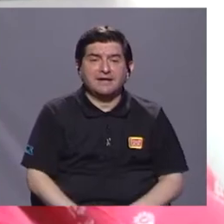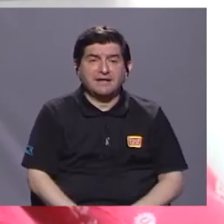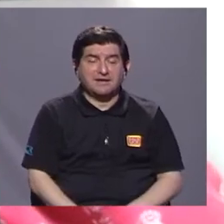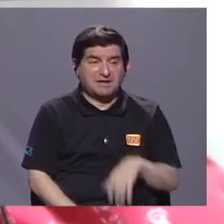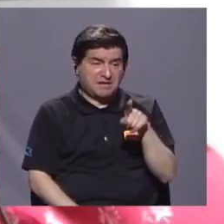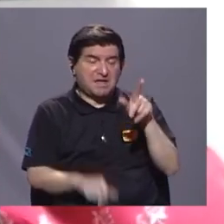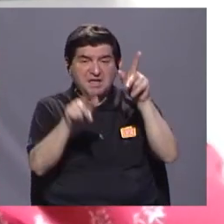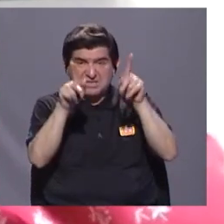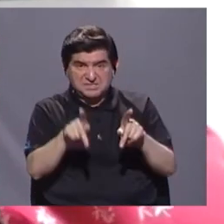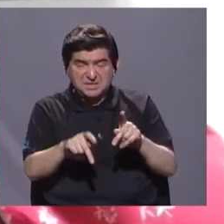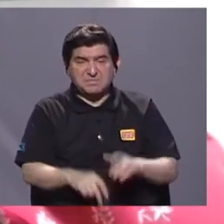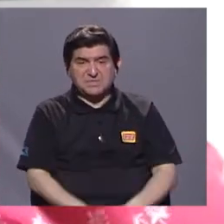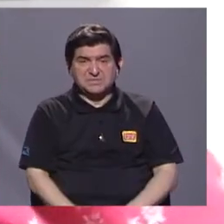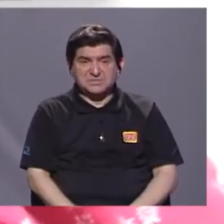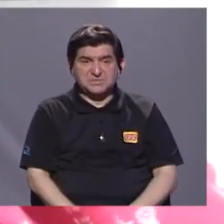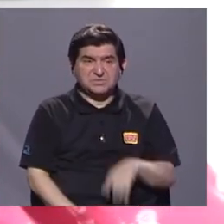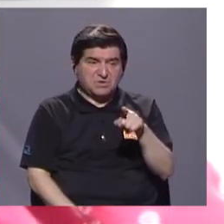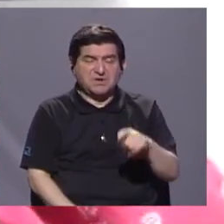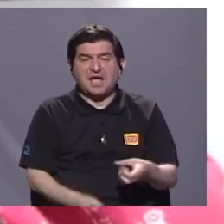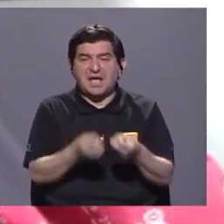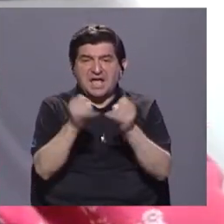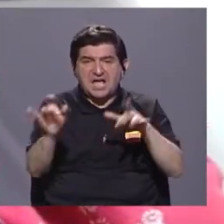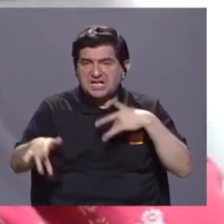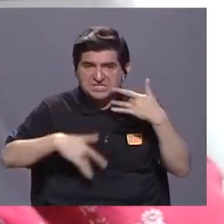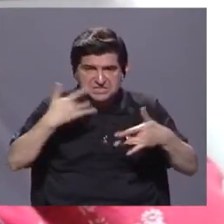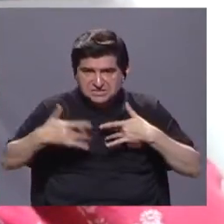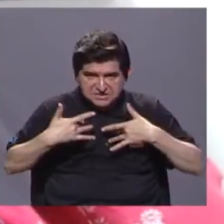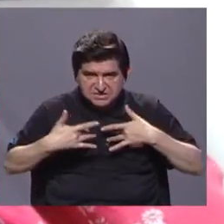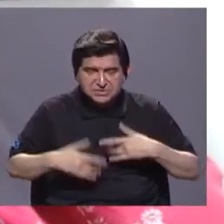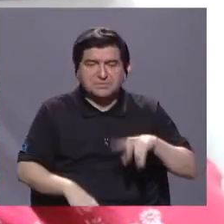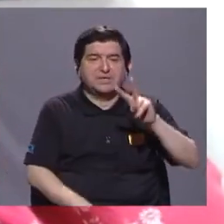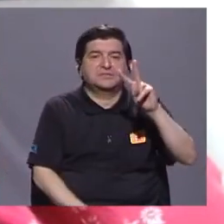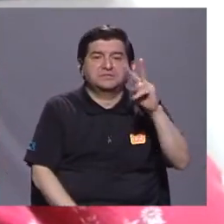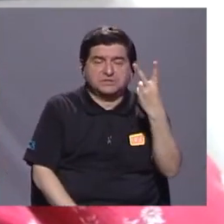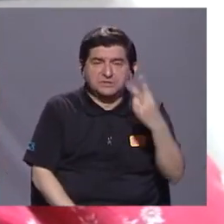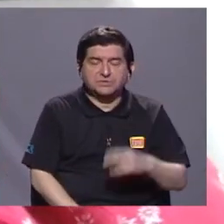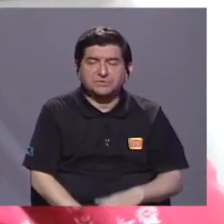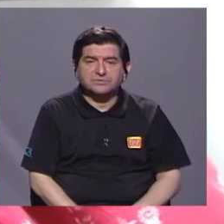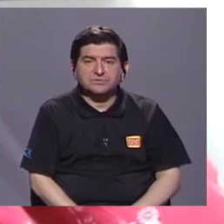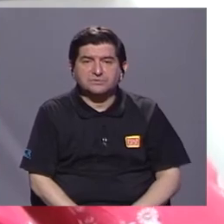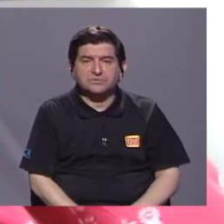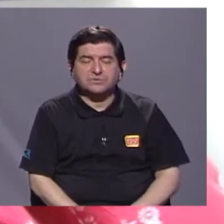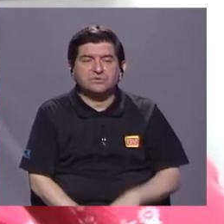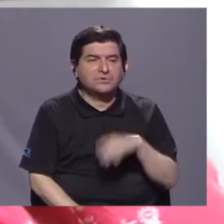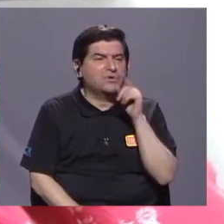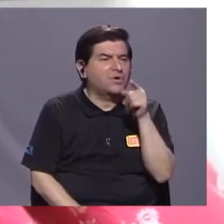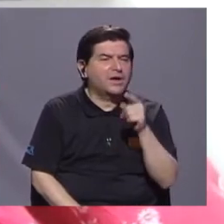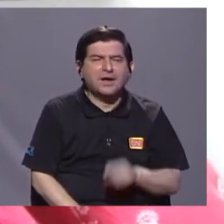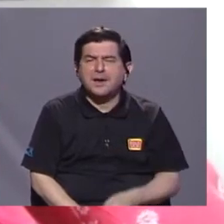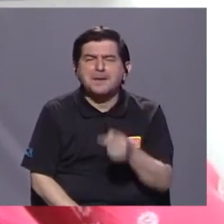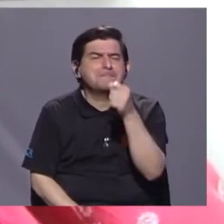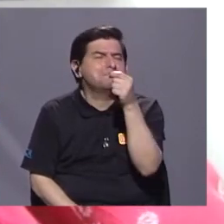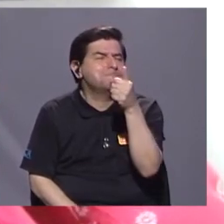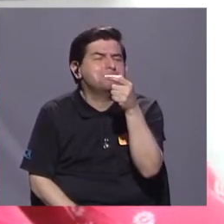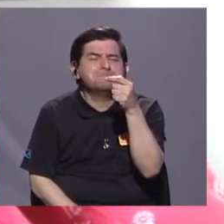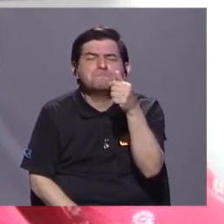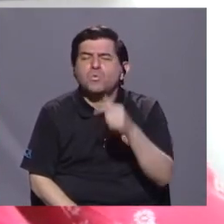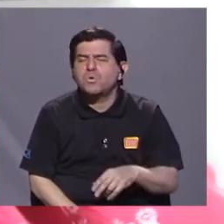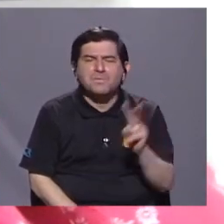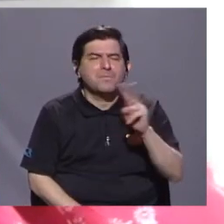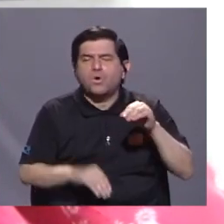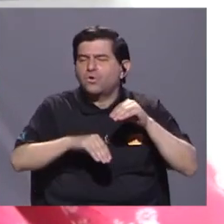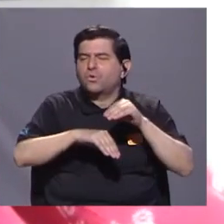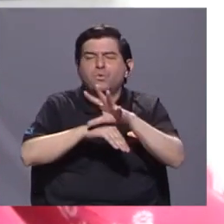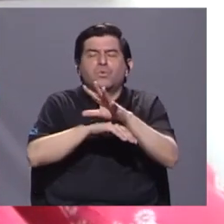persona está sintomática primero y segundo transmite muy poca cantidad del virus